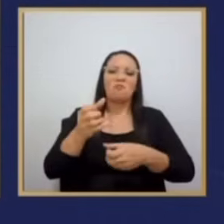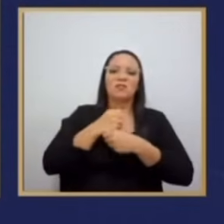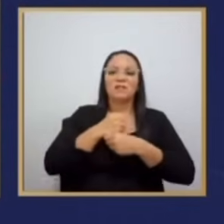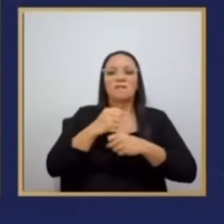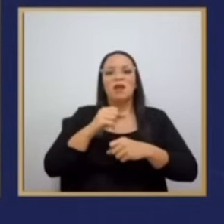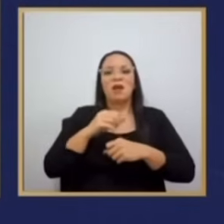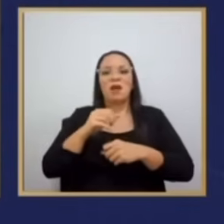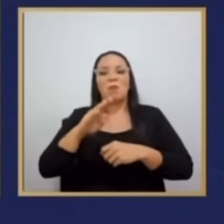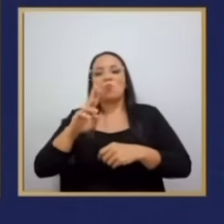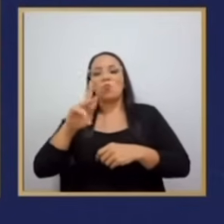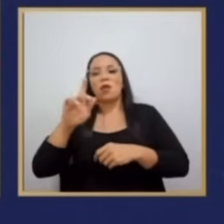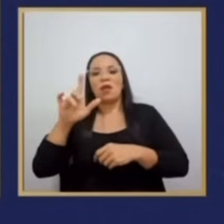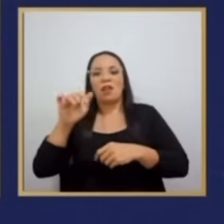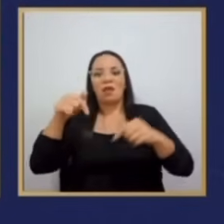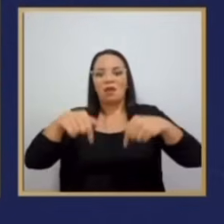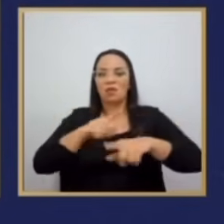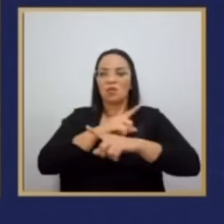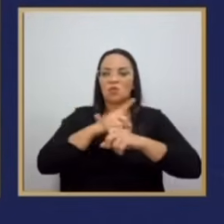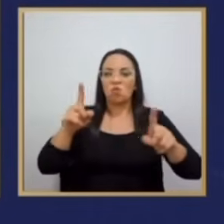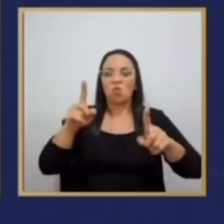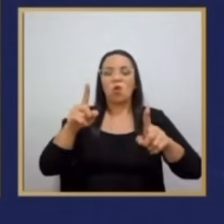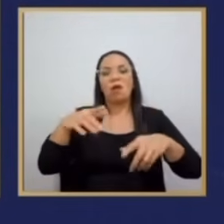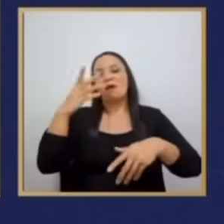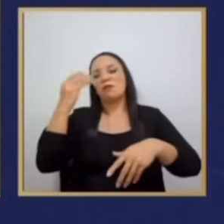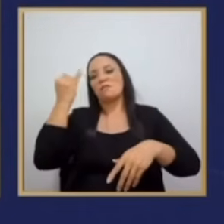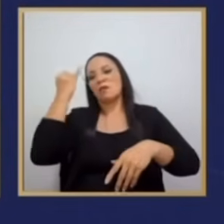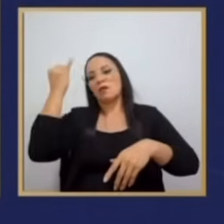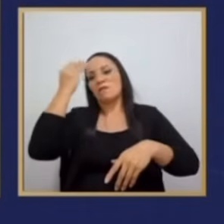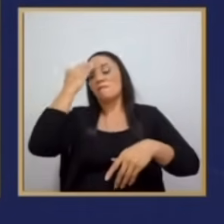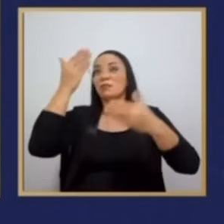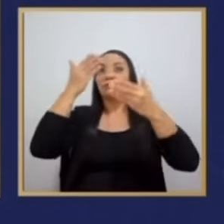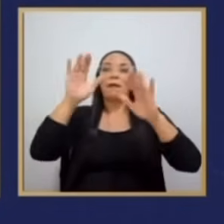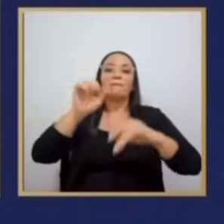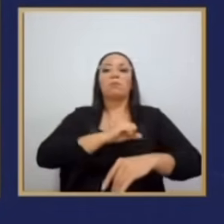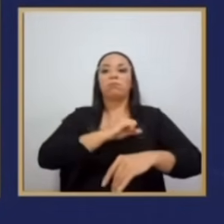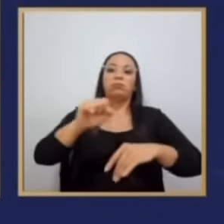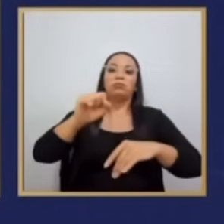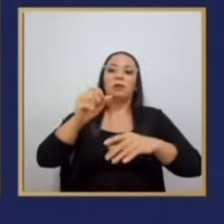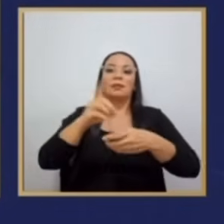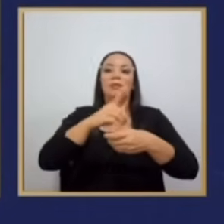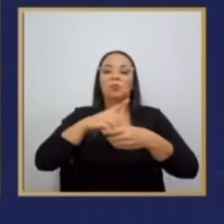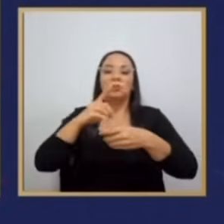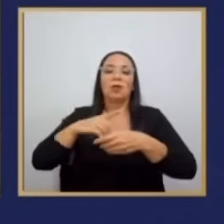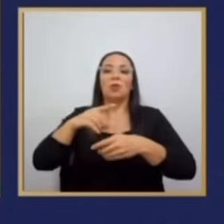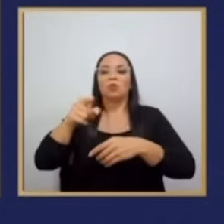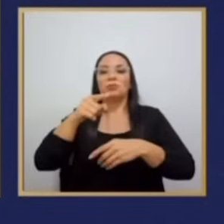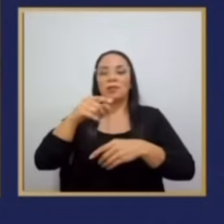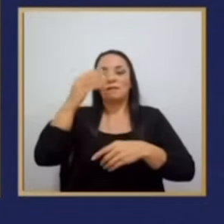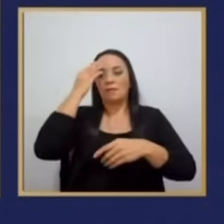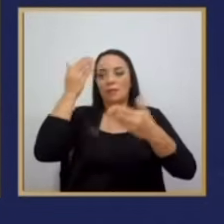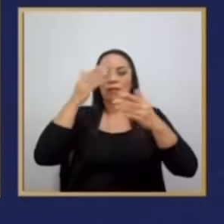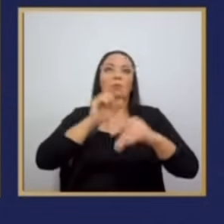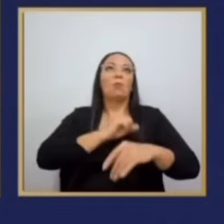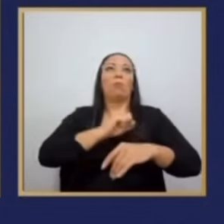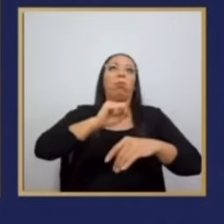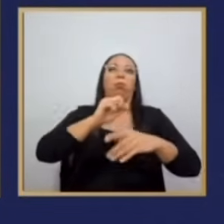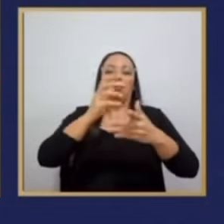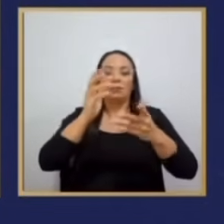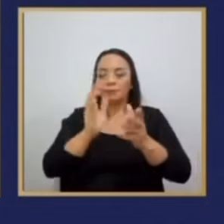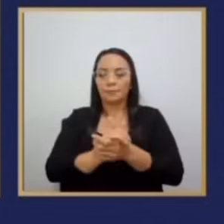aquí. Imagínense el infarto que le daría al Frente Amplio, a los diputados del Frente Amplio, perdón. La